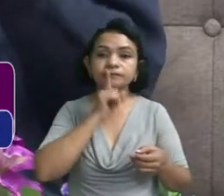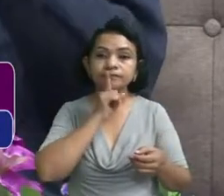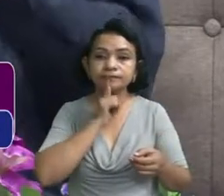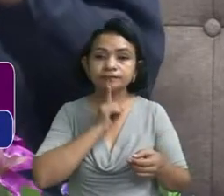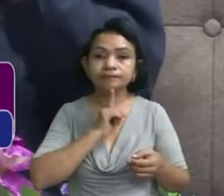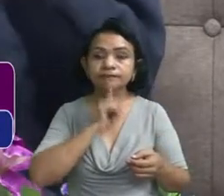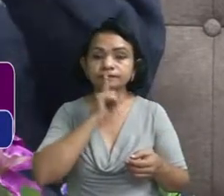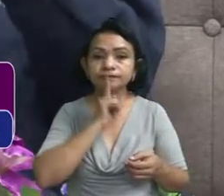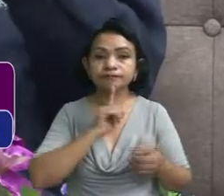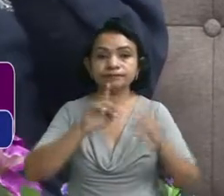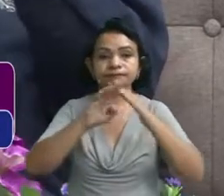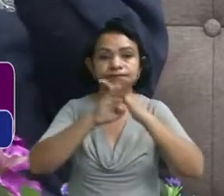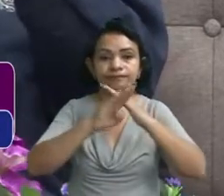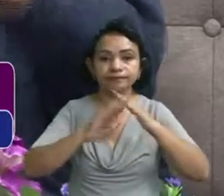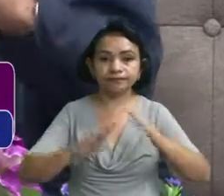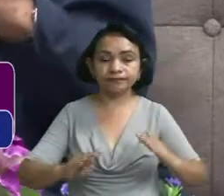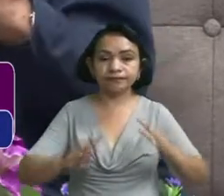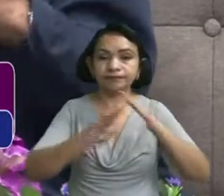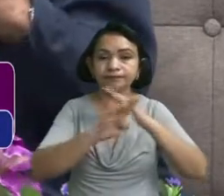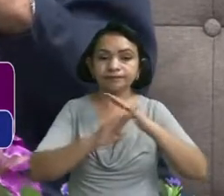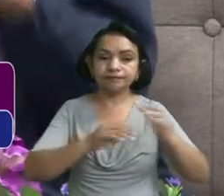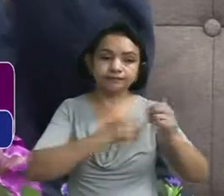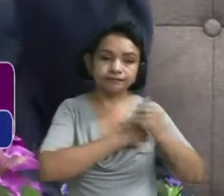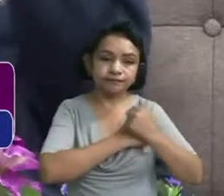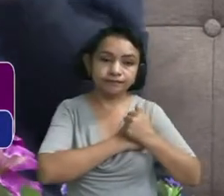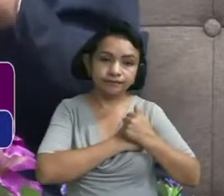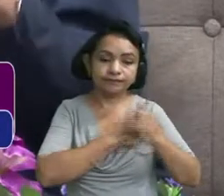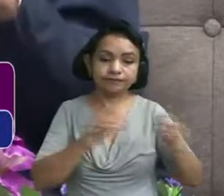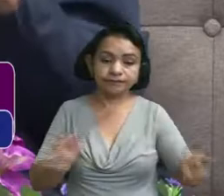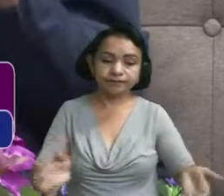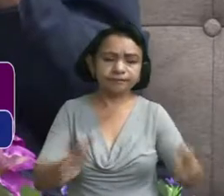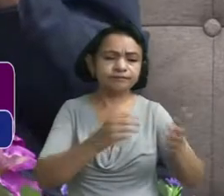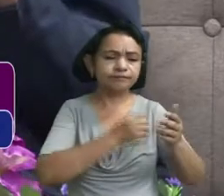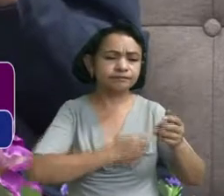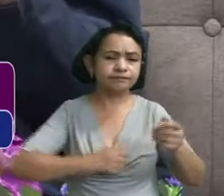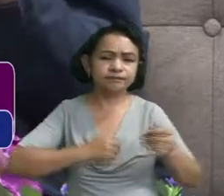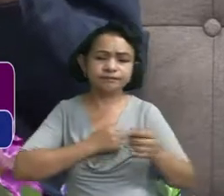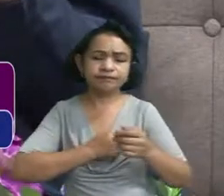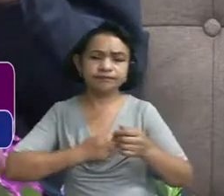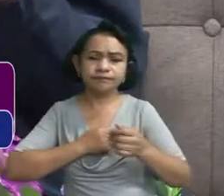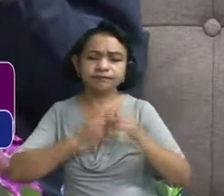con promover la paz, promover el amor, promover la reconciliación,